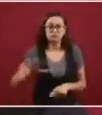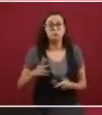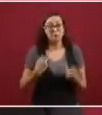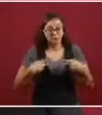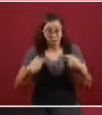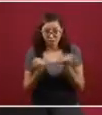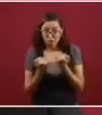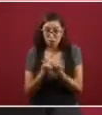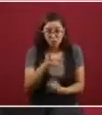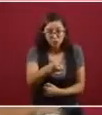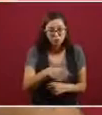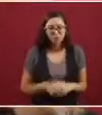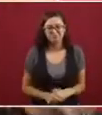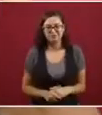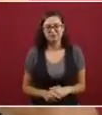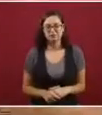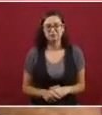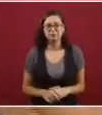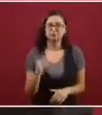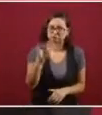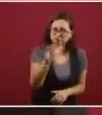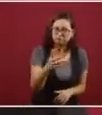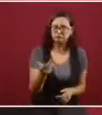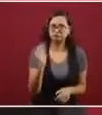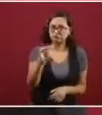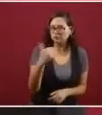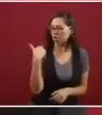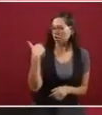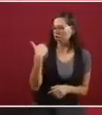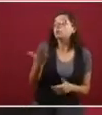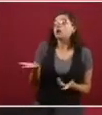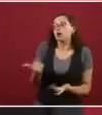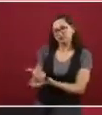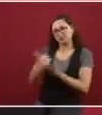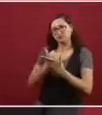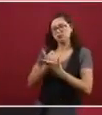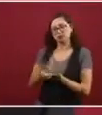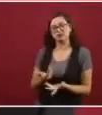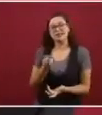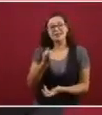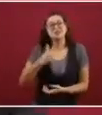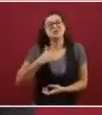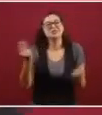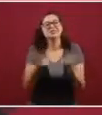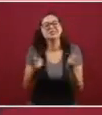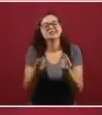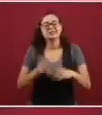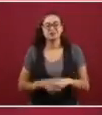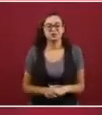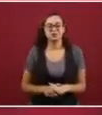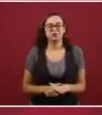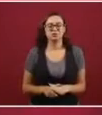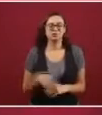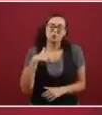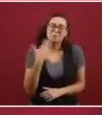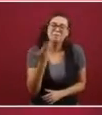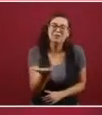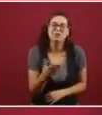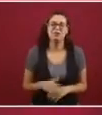tú. O sea, ¿qué es lo que estoy demandando o pidiendo?